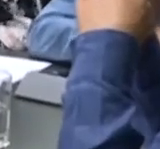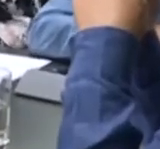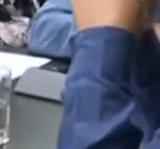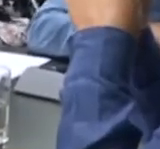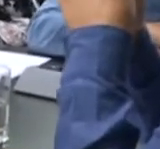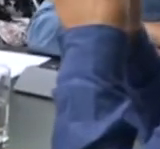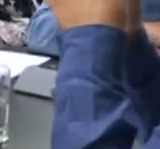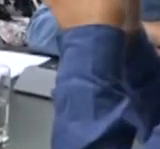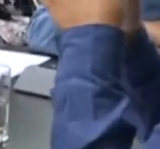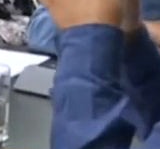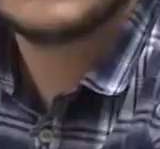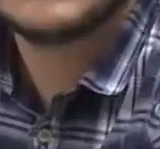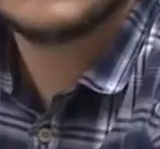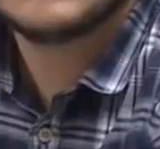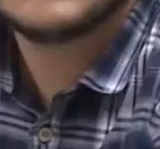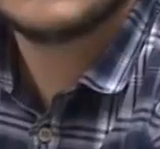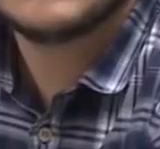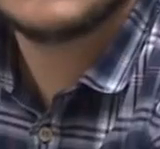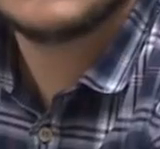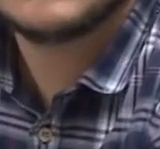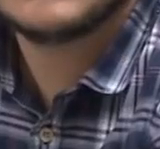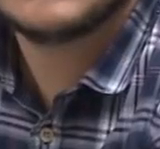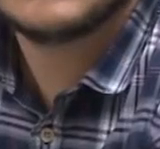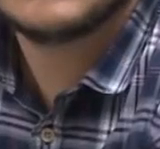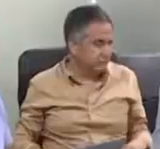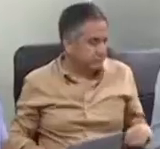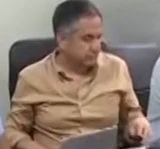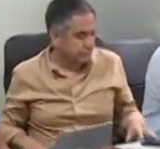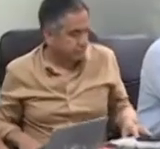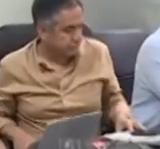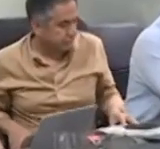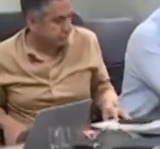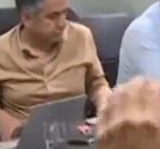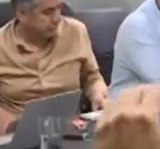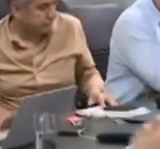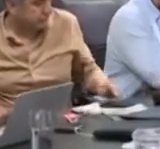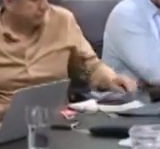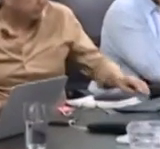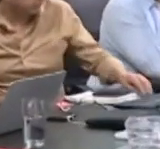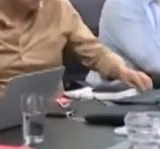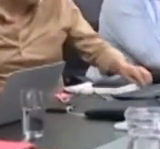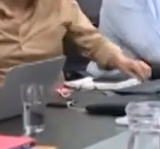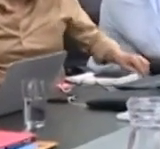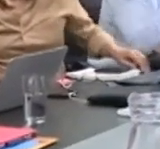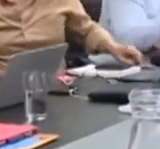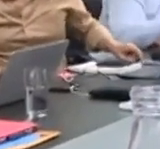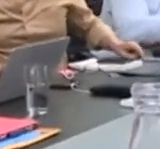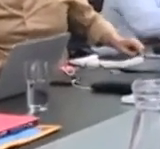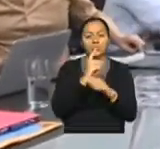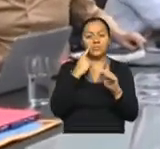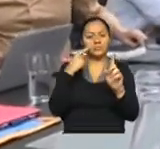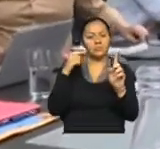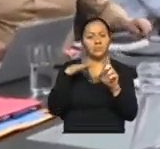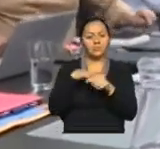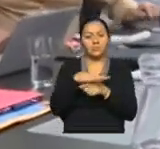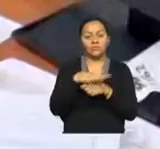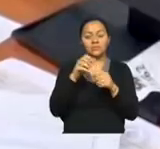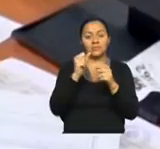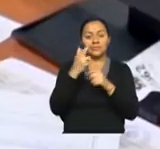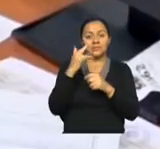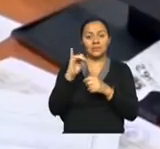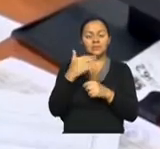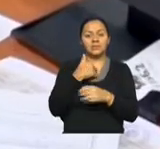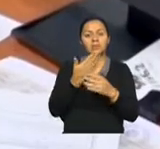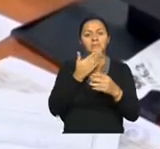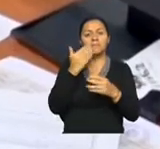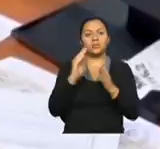por el cambio de gobierno, la apertura al sector empresarial y la estabilidad económica del país incidieron para que Rentas Internas registre